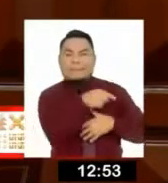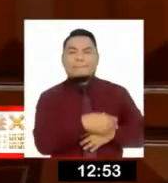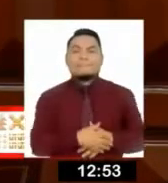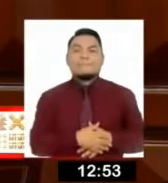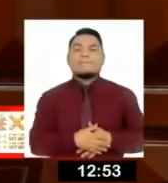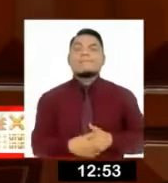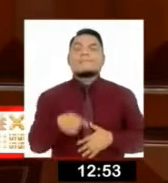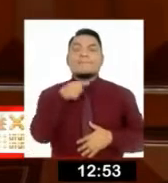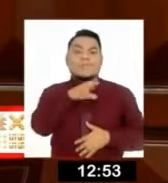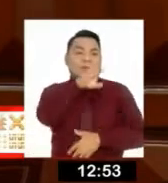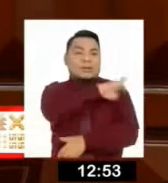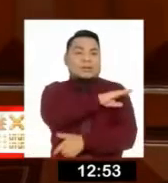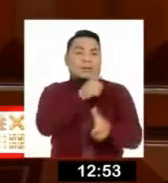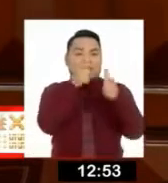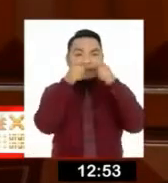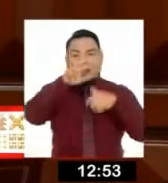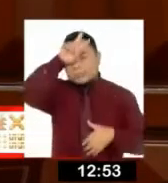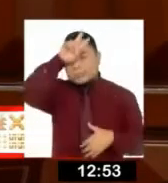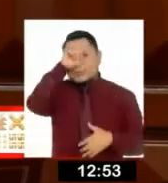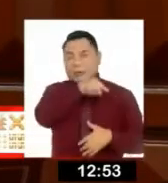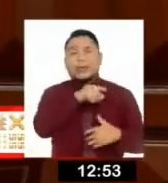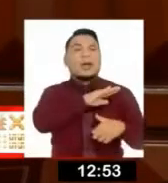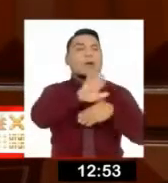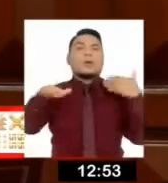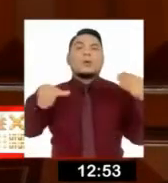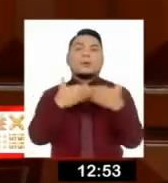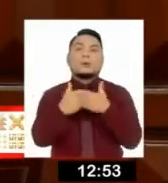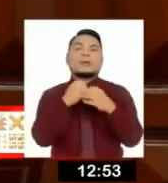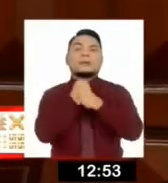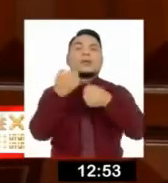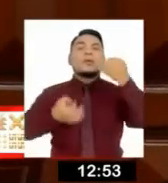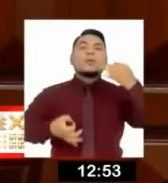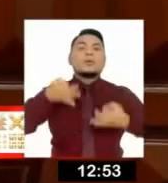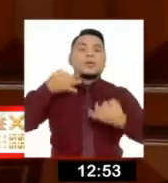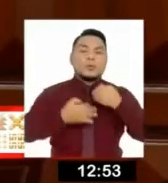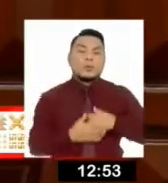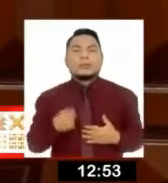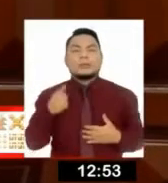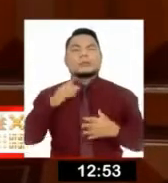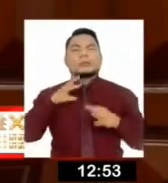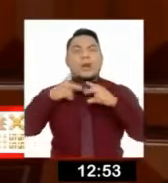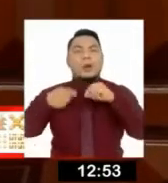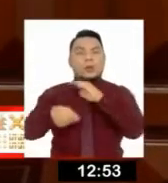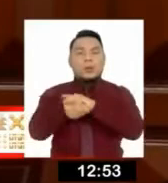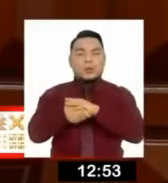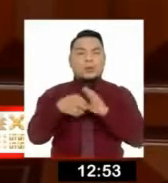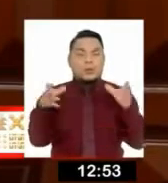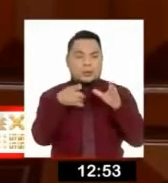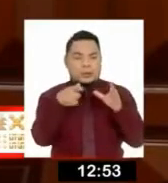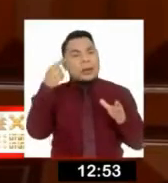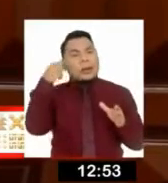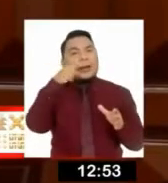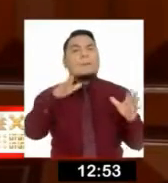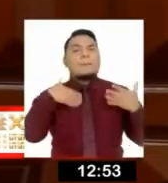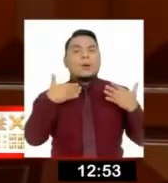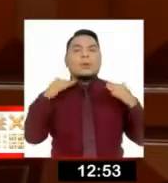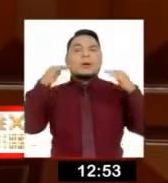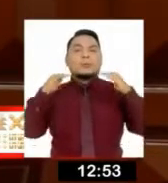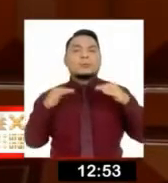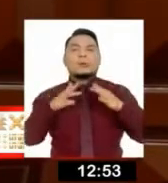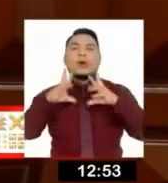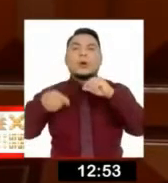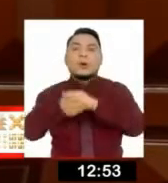a la Fiscalía de la Nación y a todo el sistema judicial anticorrupción para que podamos reducir